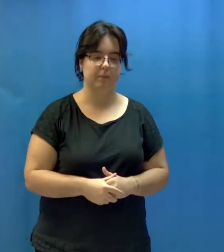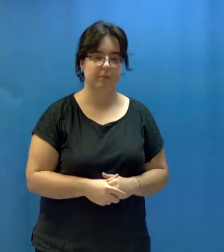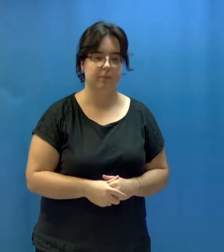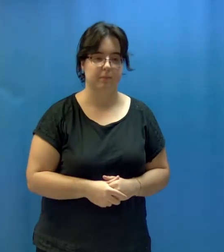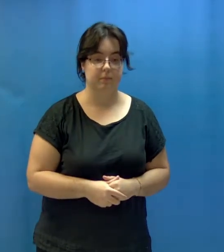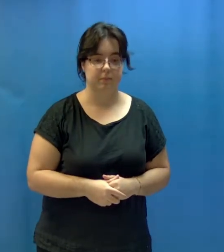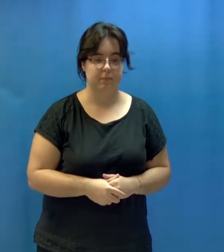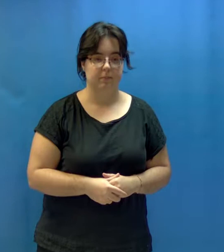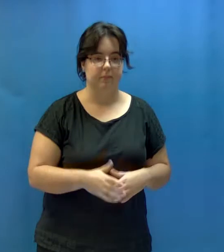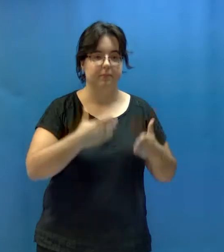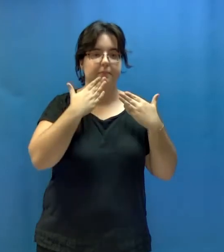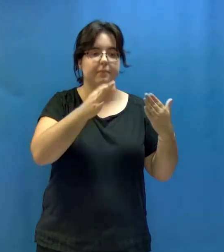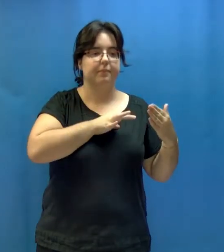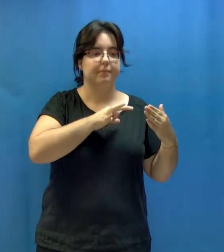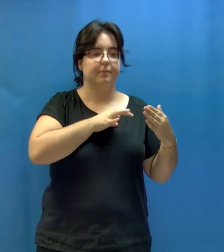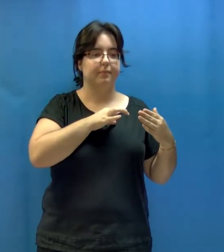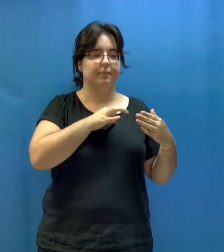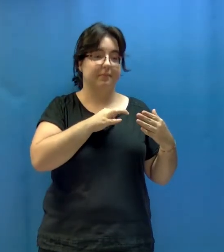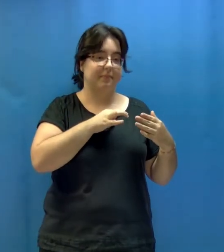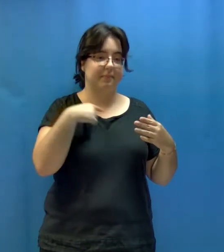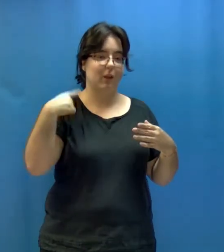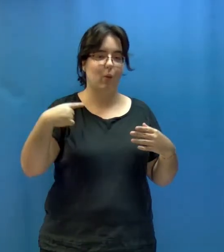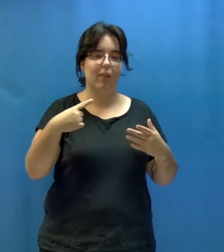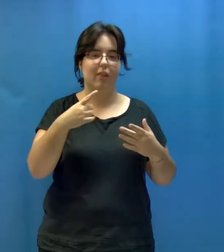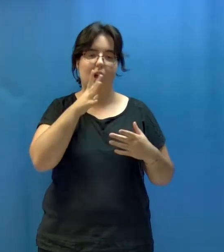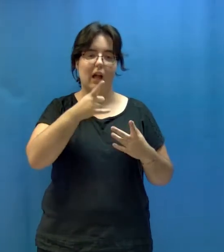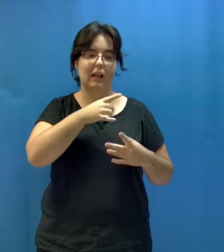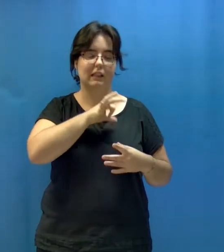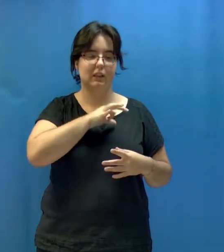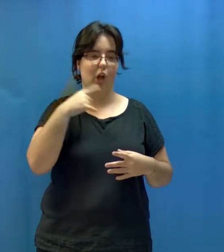Gracias, señora Ruiz. Para réplica, señora Carrasco.